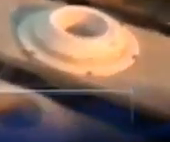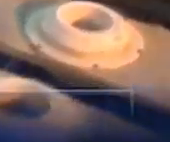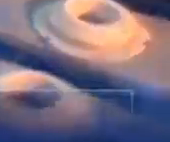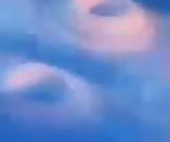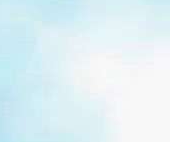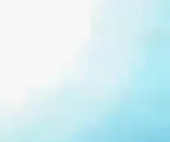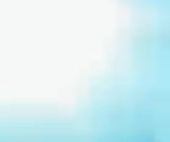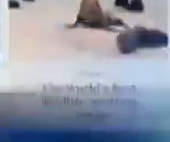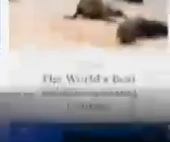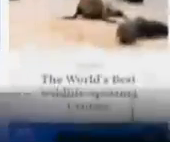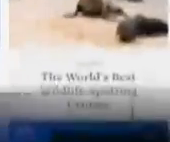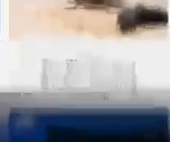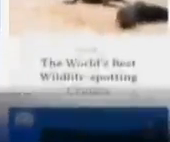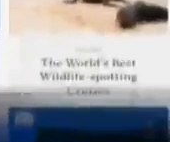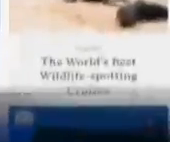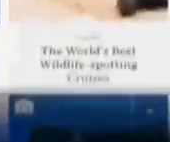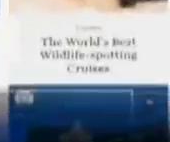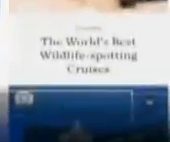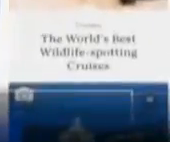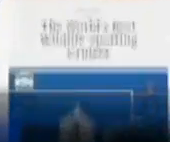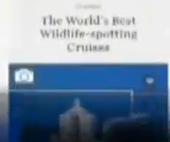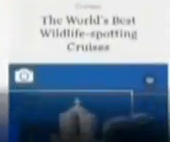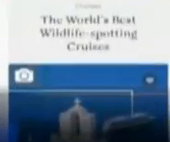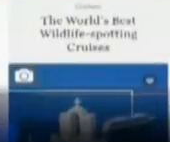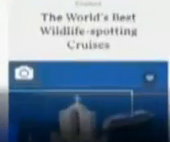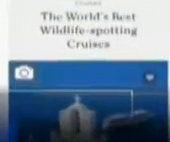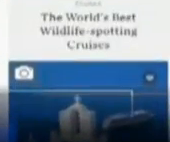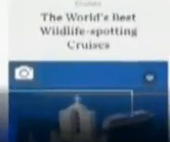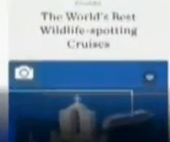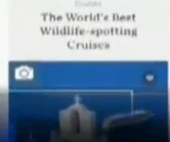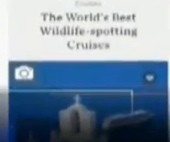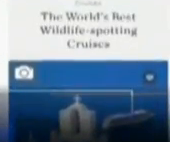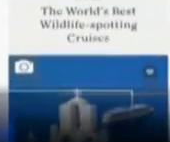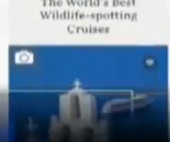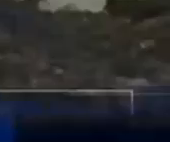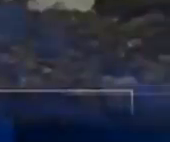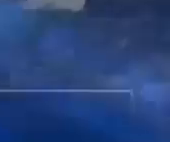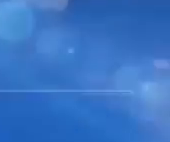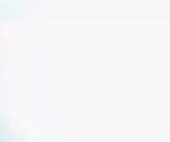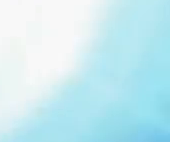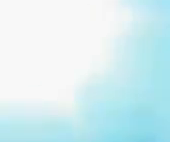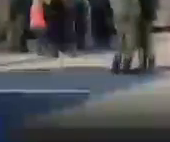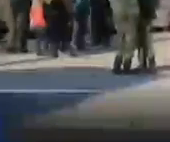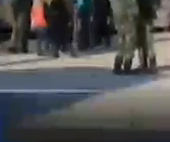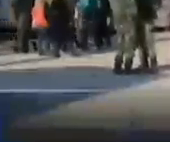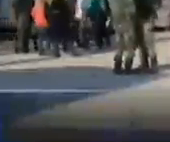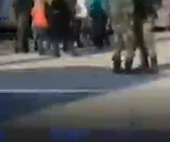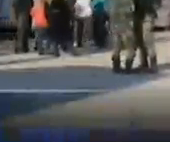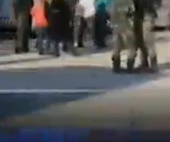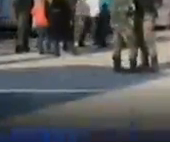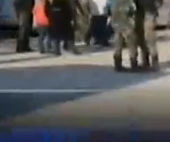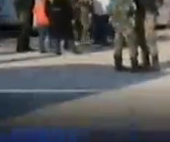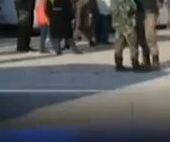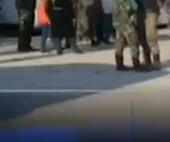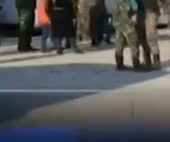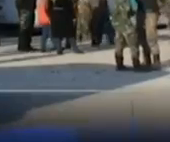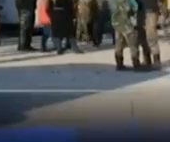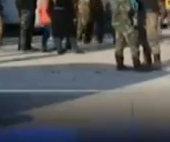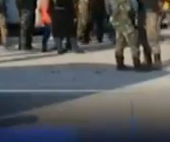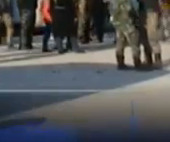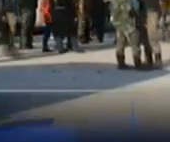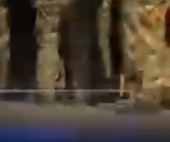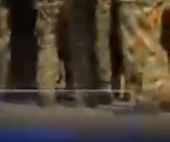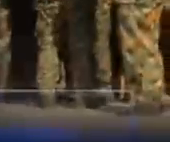Unión Europea. Revista Australiana destaca a Galápagos como destino turístico. En lo internacional,